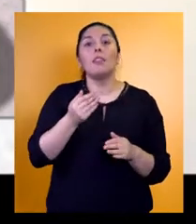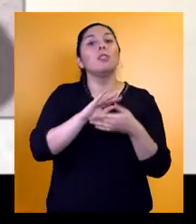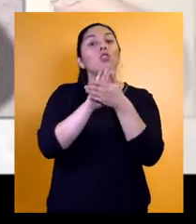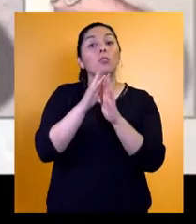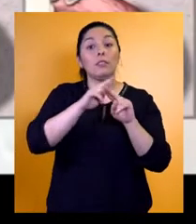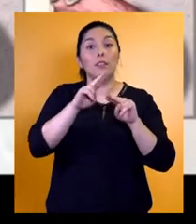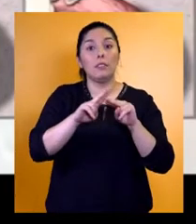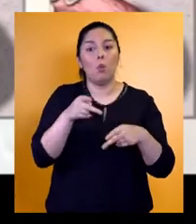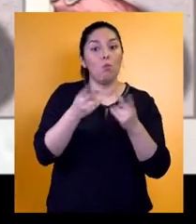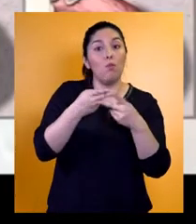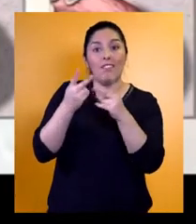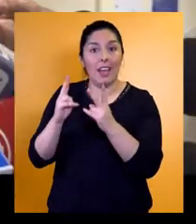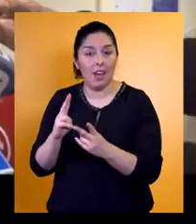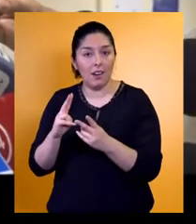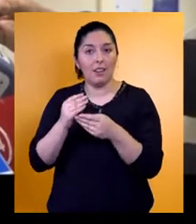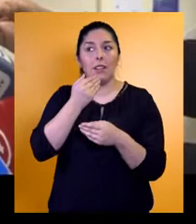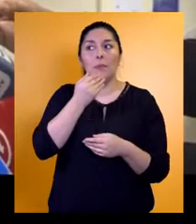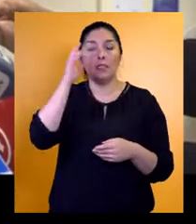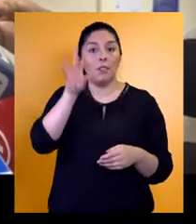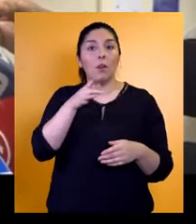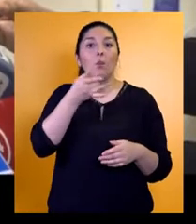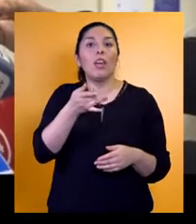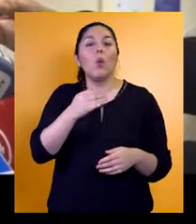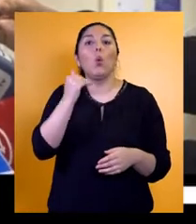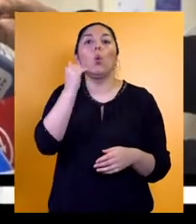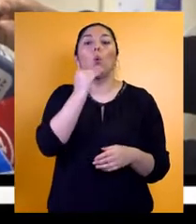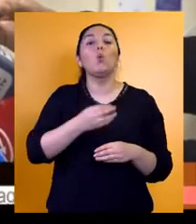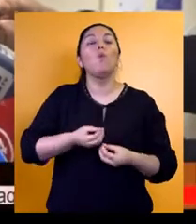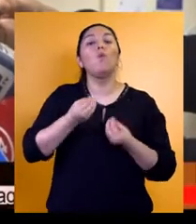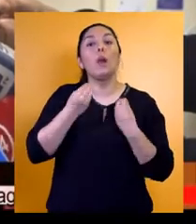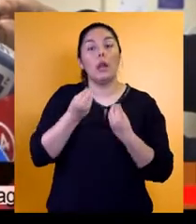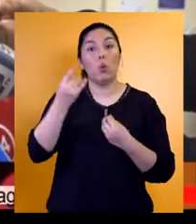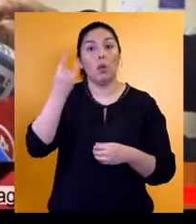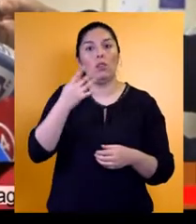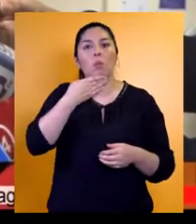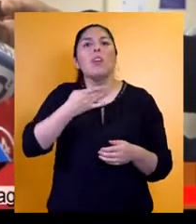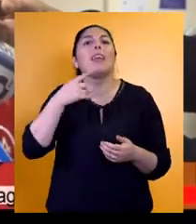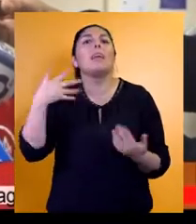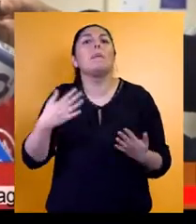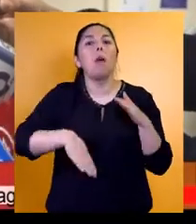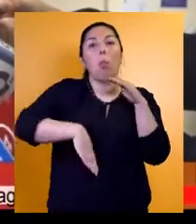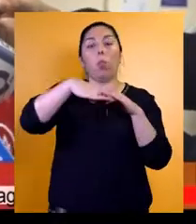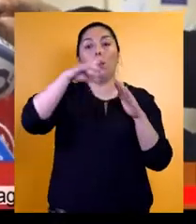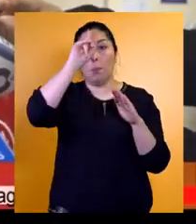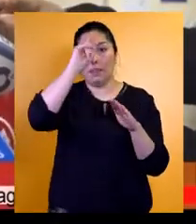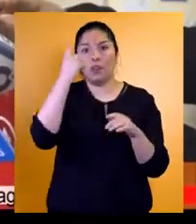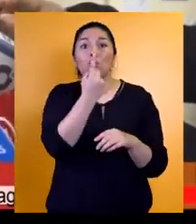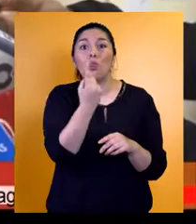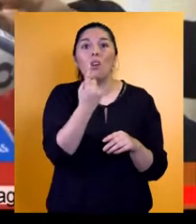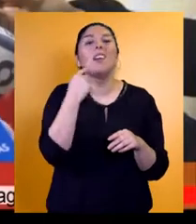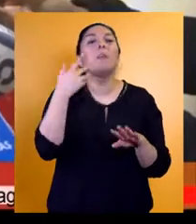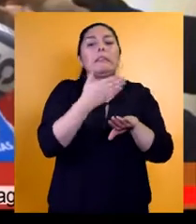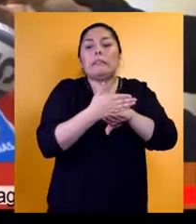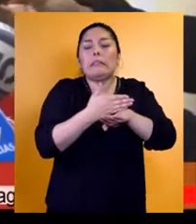haciendo campañas también con la salud municipal. Tenemos que recordar a la población hacer el buen uso de las urgencias, porque si colapsamos las urgencias de los hospitales, también